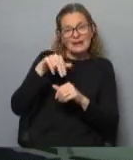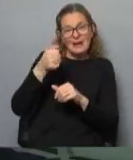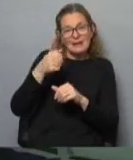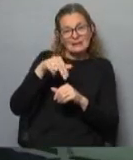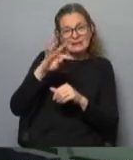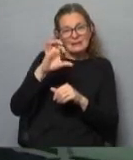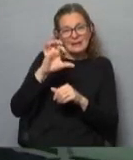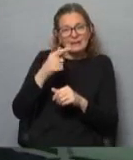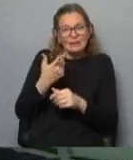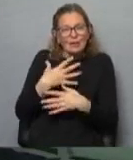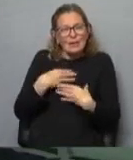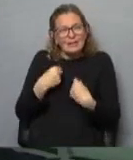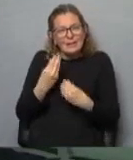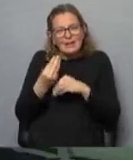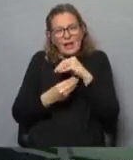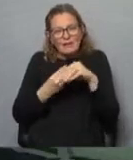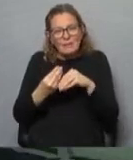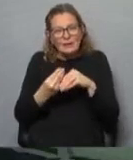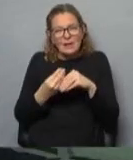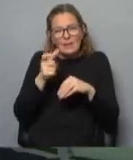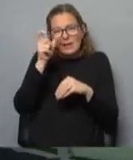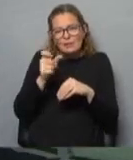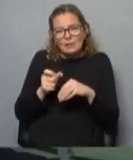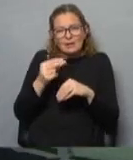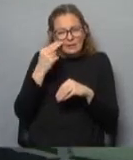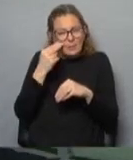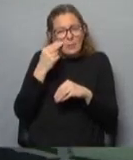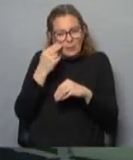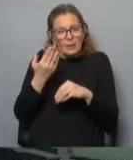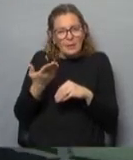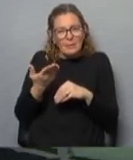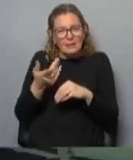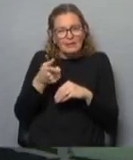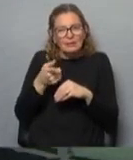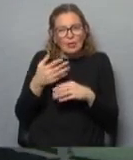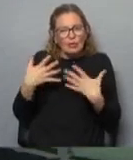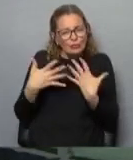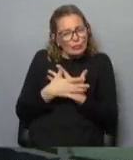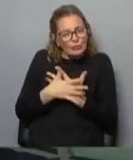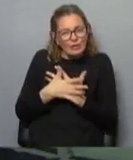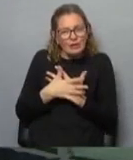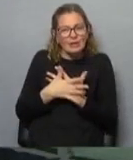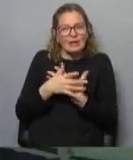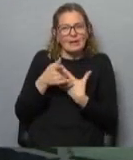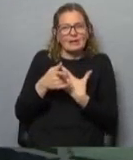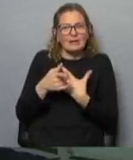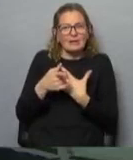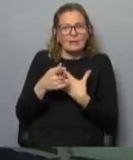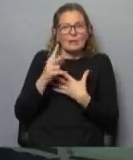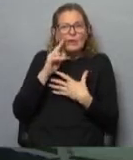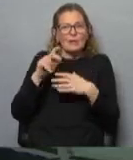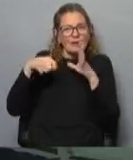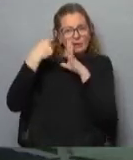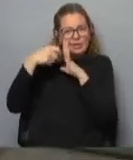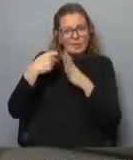cuál es la impresión que tienen los familiares de personas que tienen este tipo de episodios que sufren frecuentemente este tipo de episodios cuando ven este